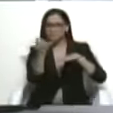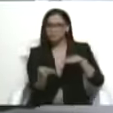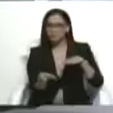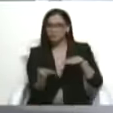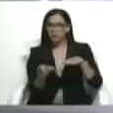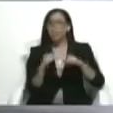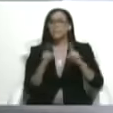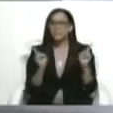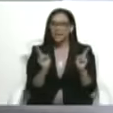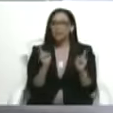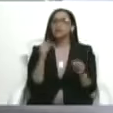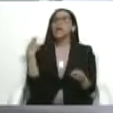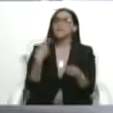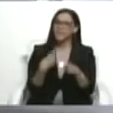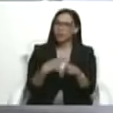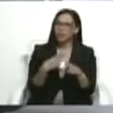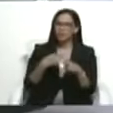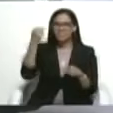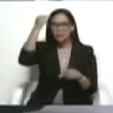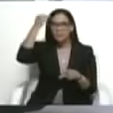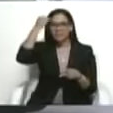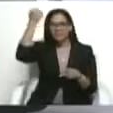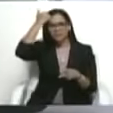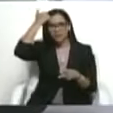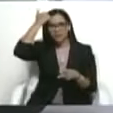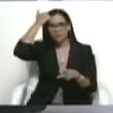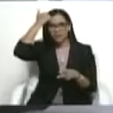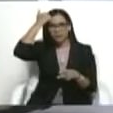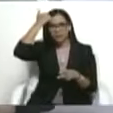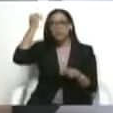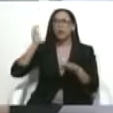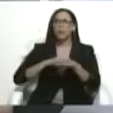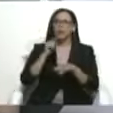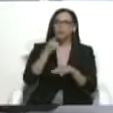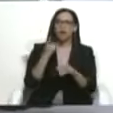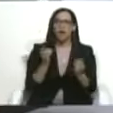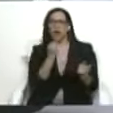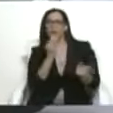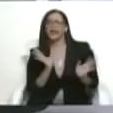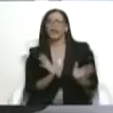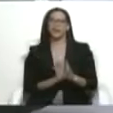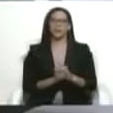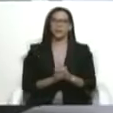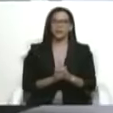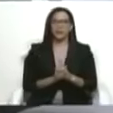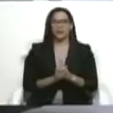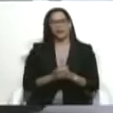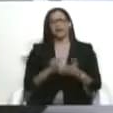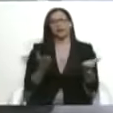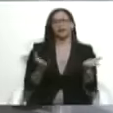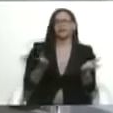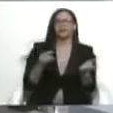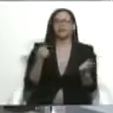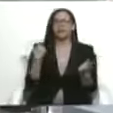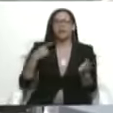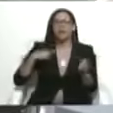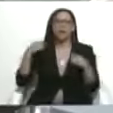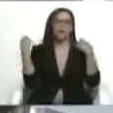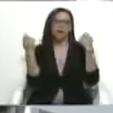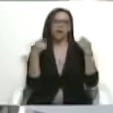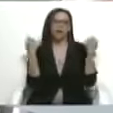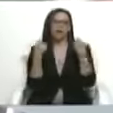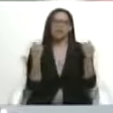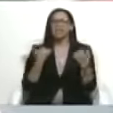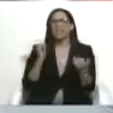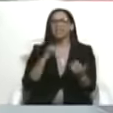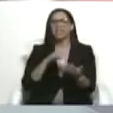peligroso. Peligroso esa mente, porque fíjate, tú me dirás, ah, pero bueno, eso solo tiene una consigna, que hay que